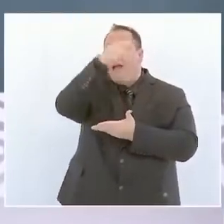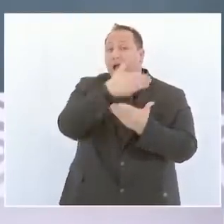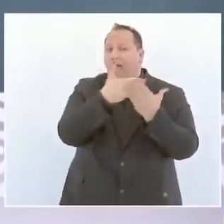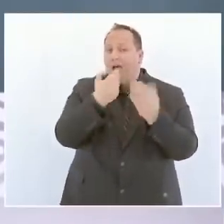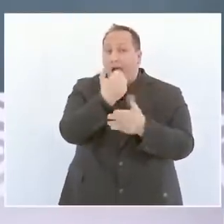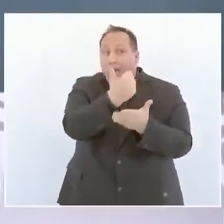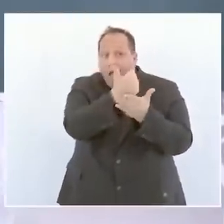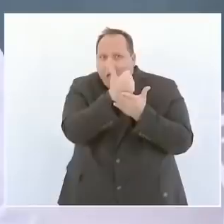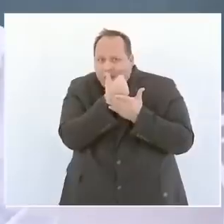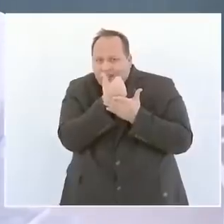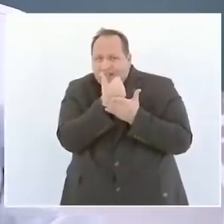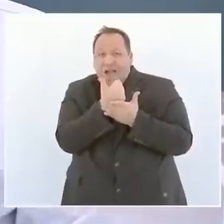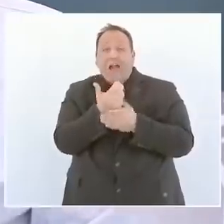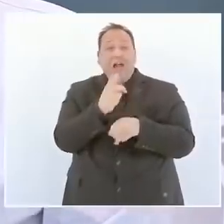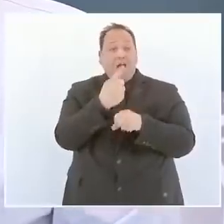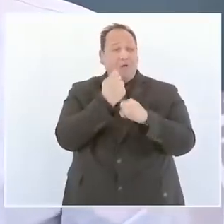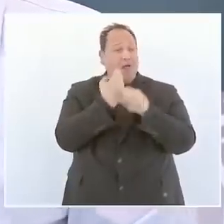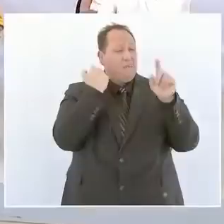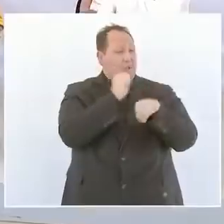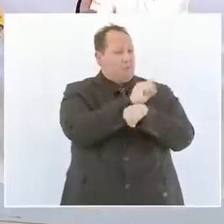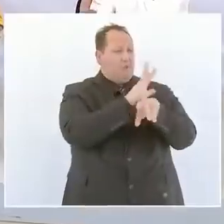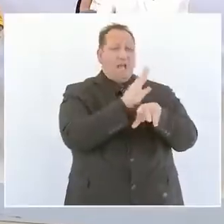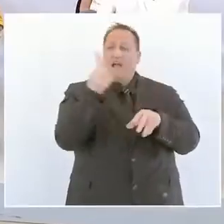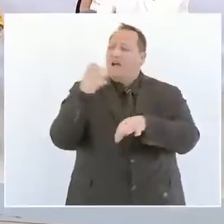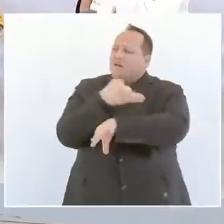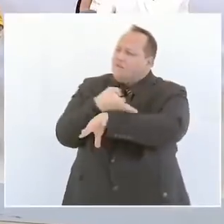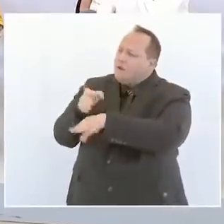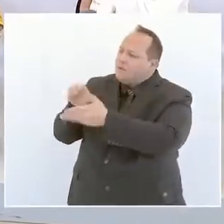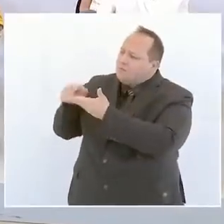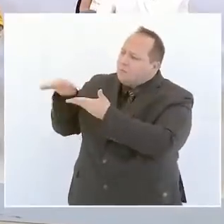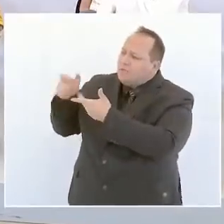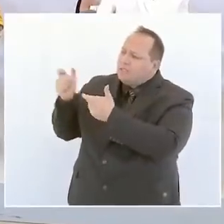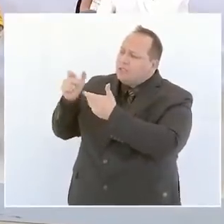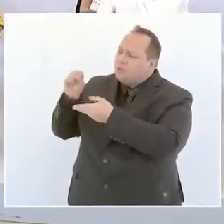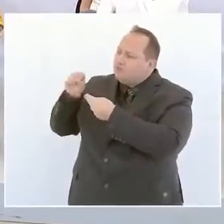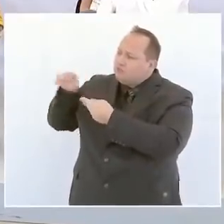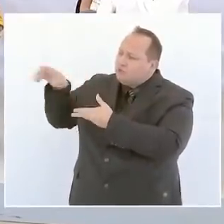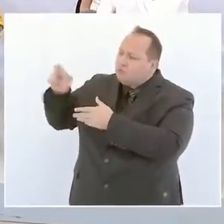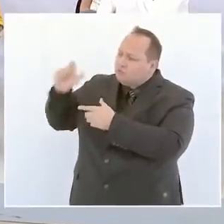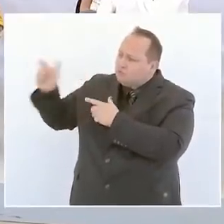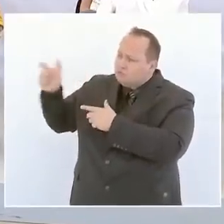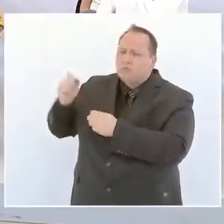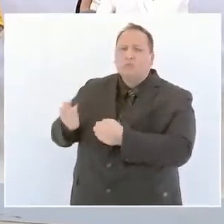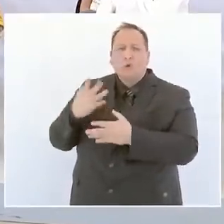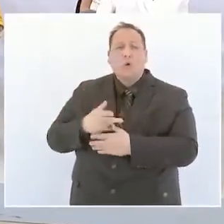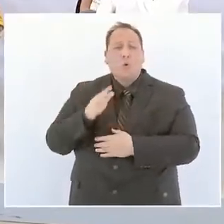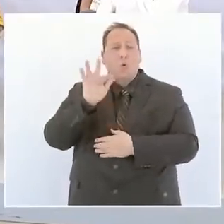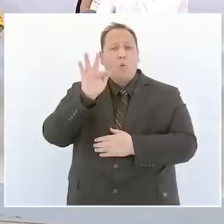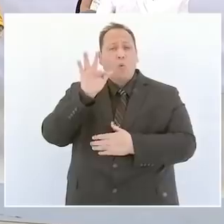El año pasado, con la pandemia, enviaron a sus familiares